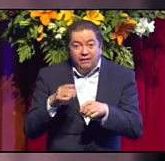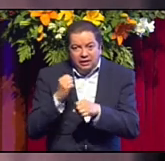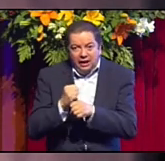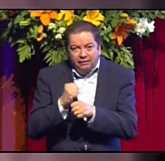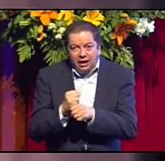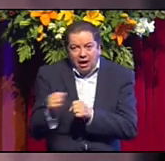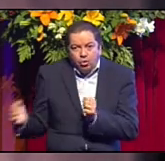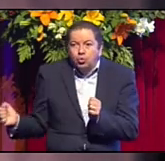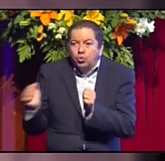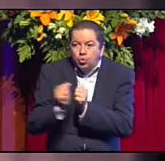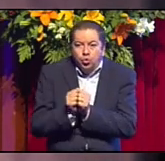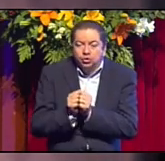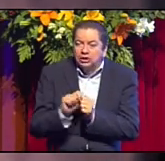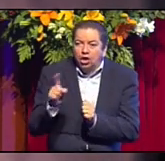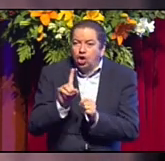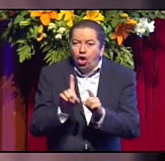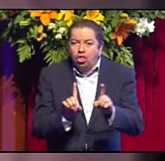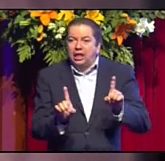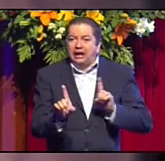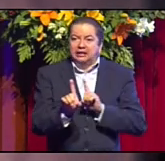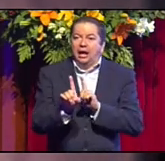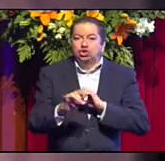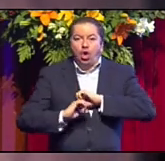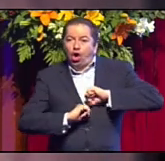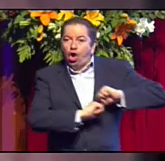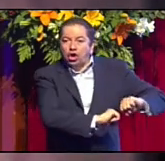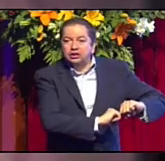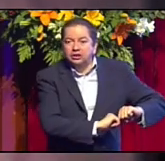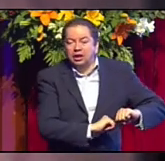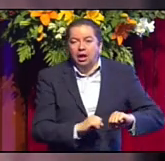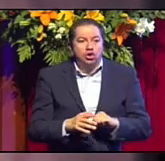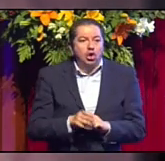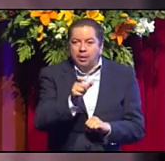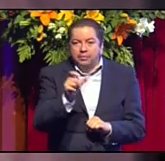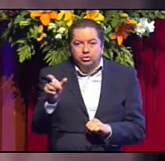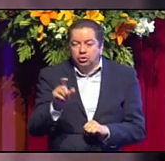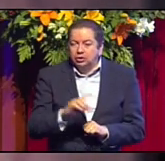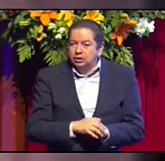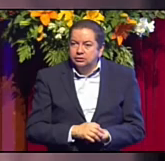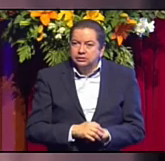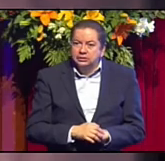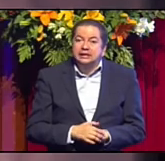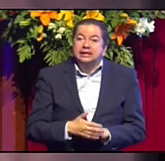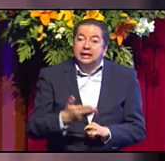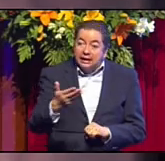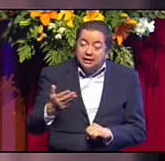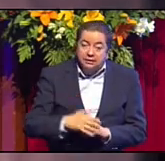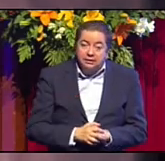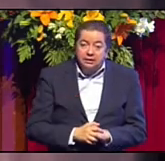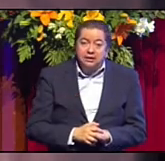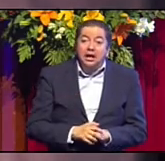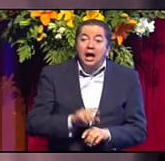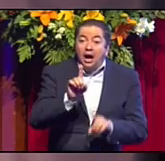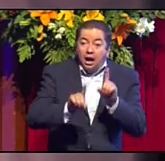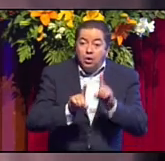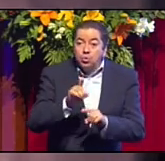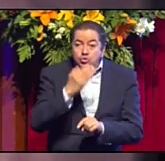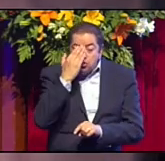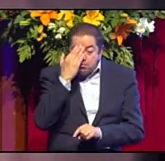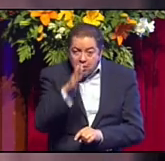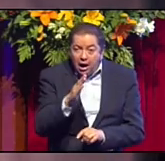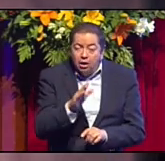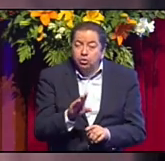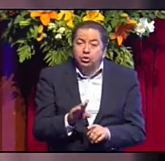al lado y no detrás o contra su propia gente. Y es por eso, si hay malos elementos, tenemos